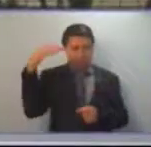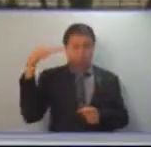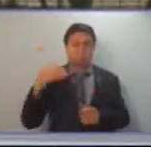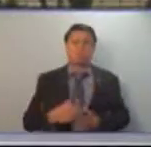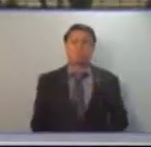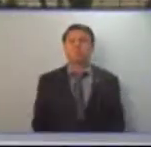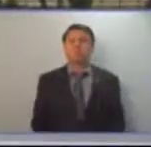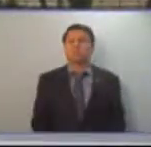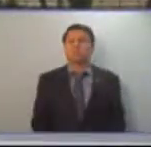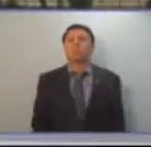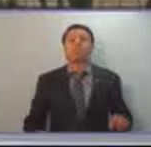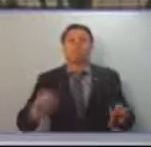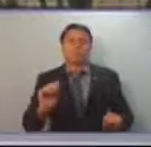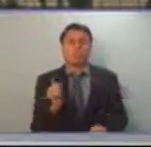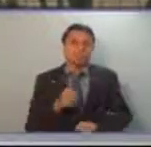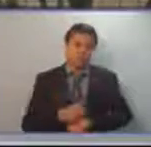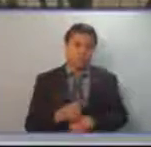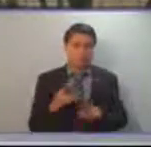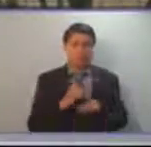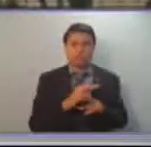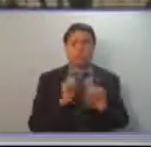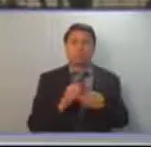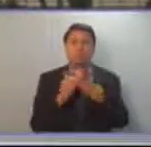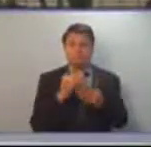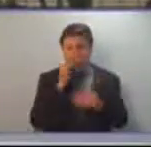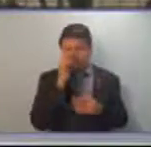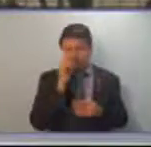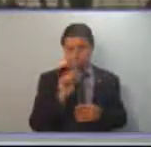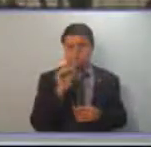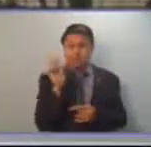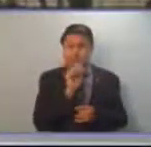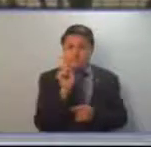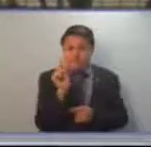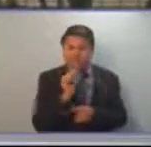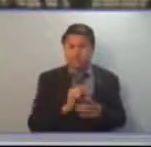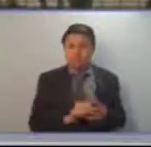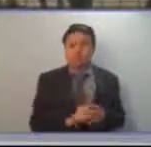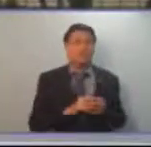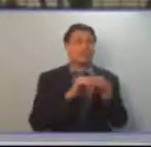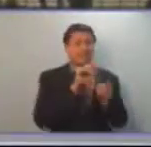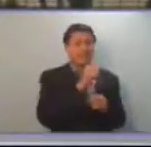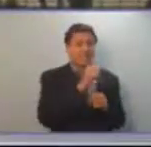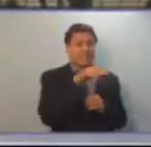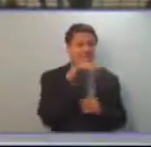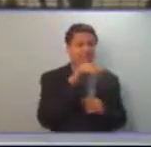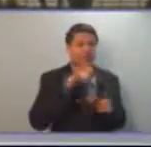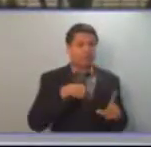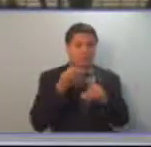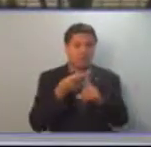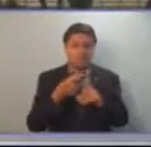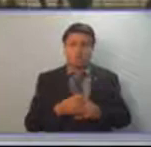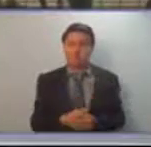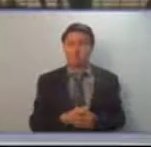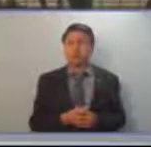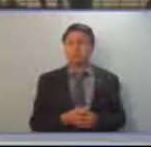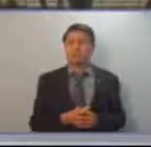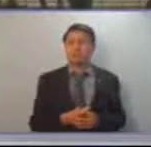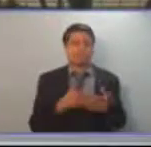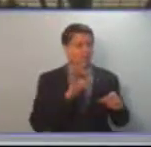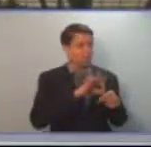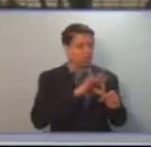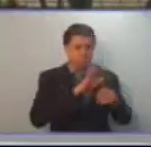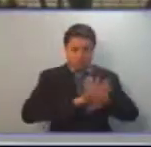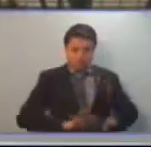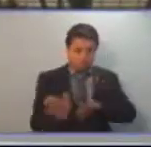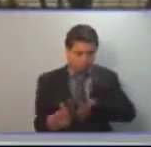partidos para esta reforma que habilite excepcionalmente entre el 10 de marzo, una vez pasada la elección,